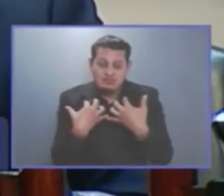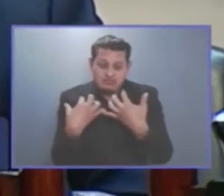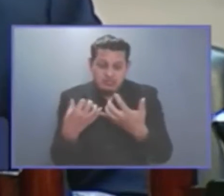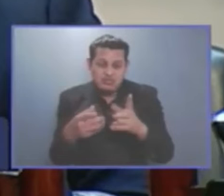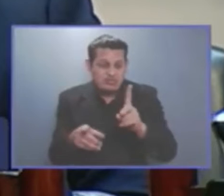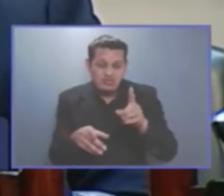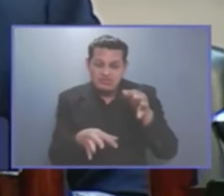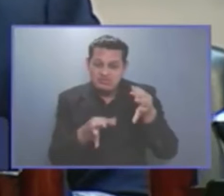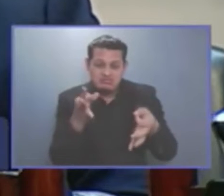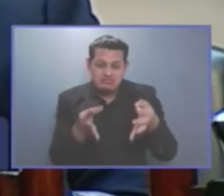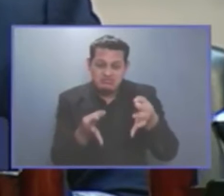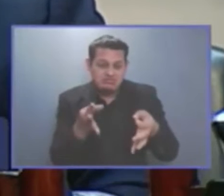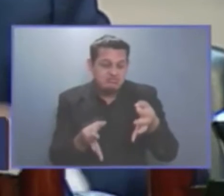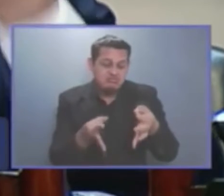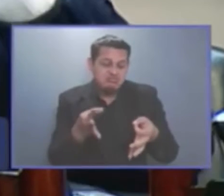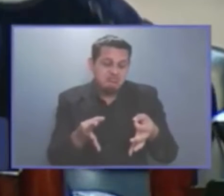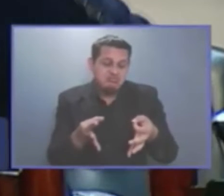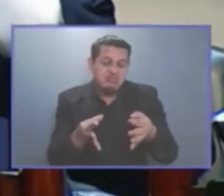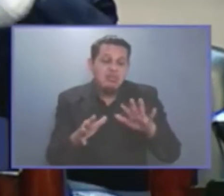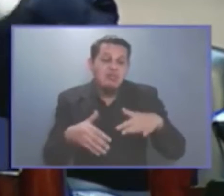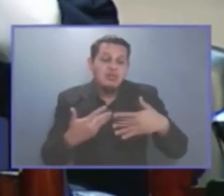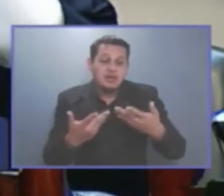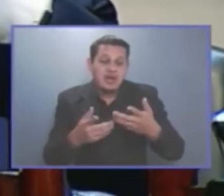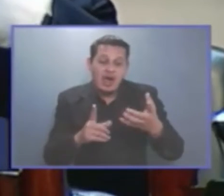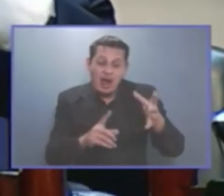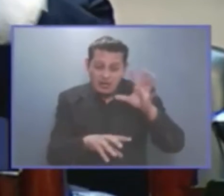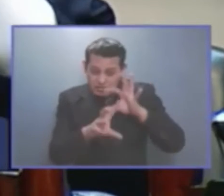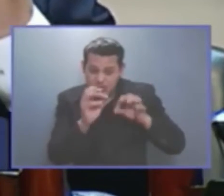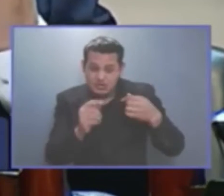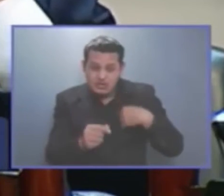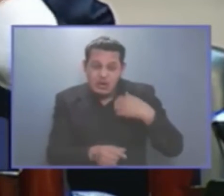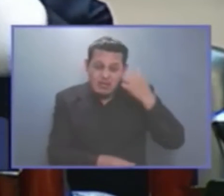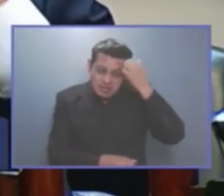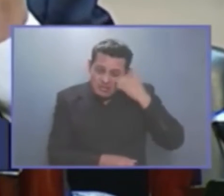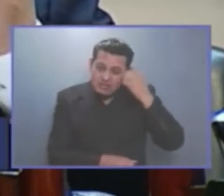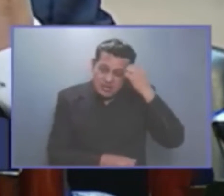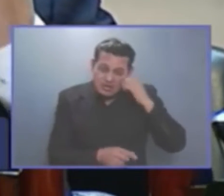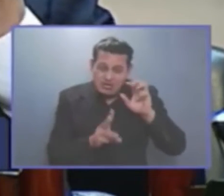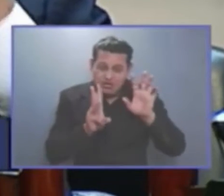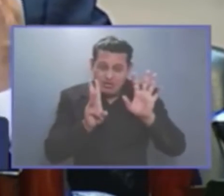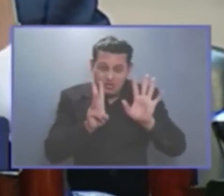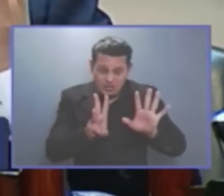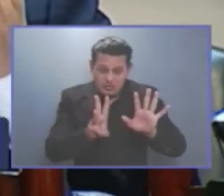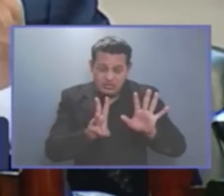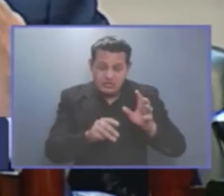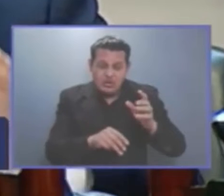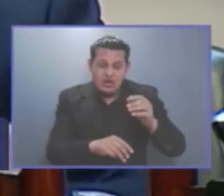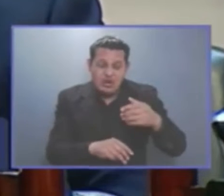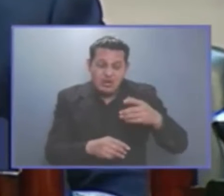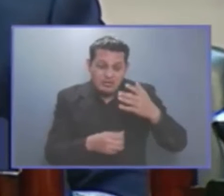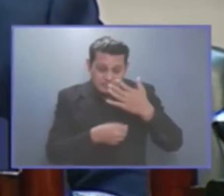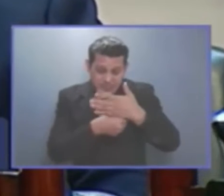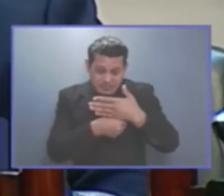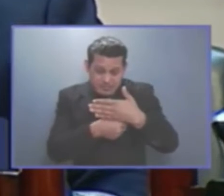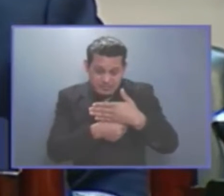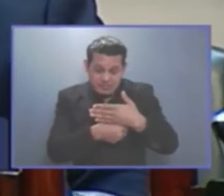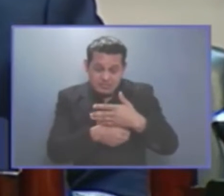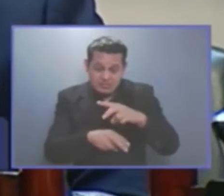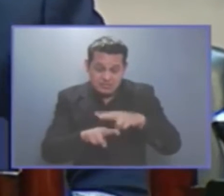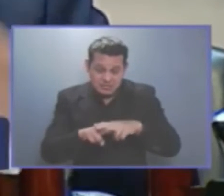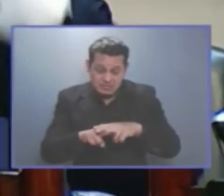cometer injusticias porque si hay algo que he aprendido en 8 años de militancia partidaria